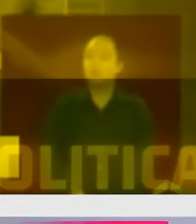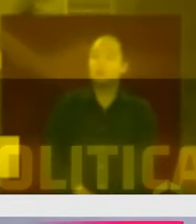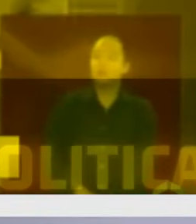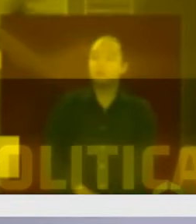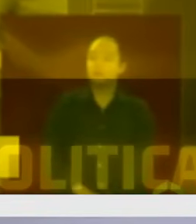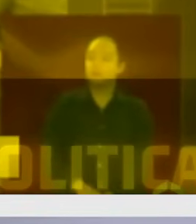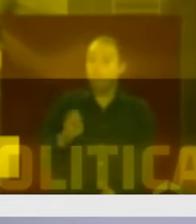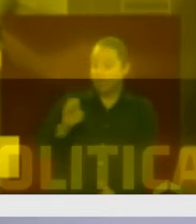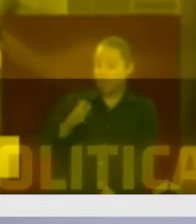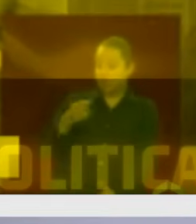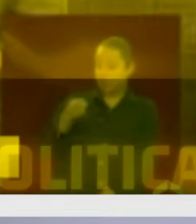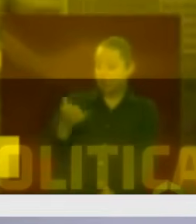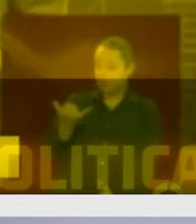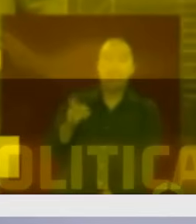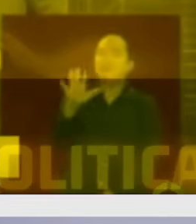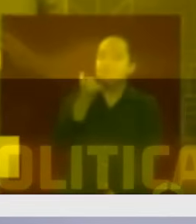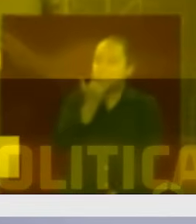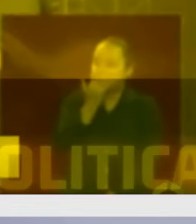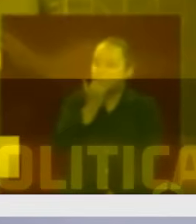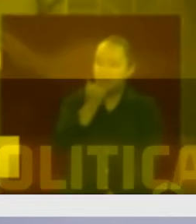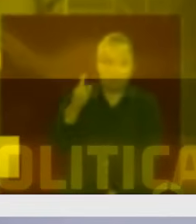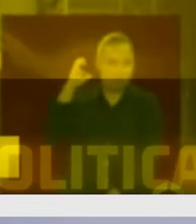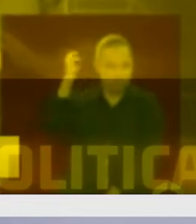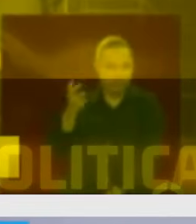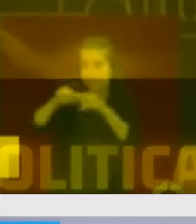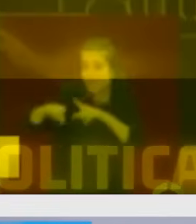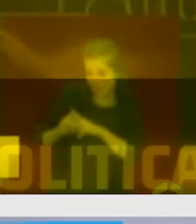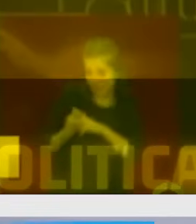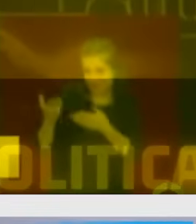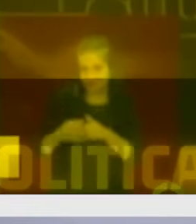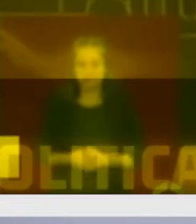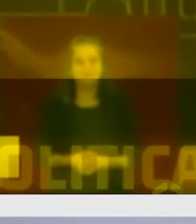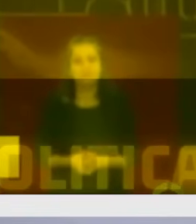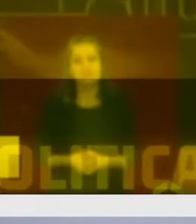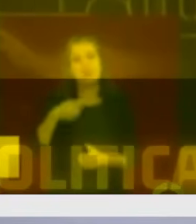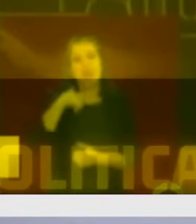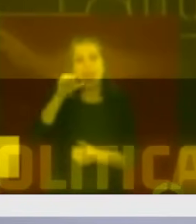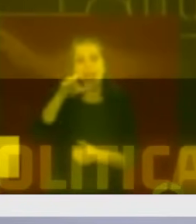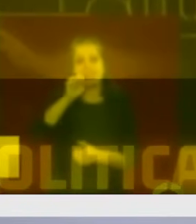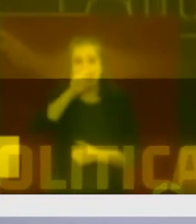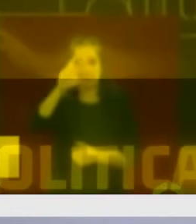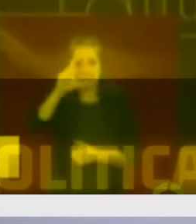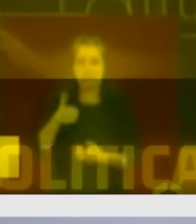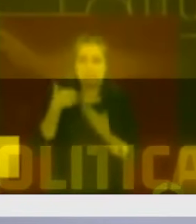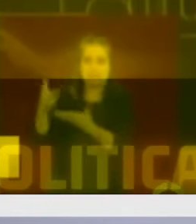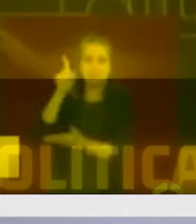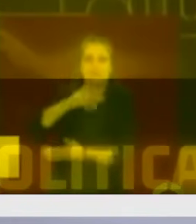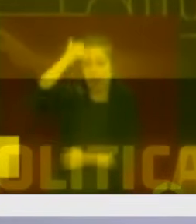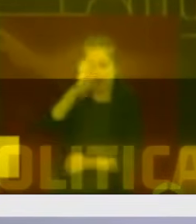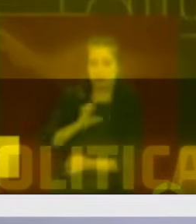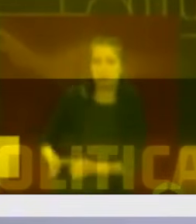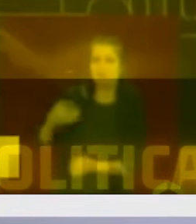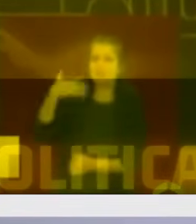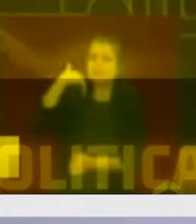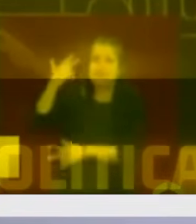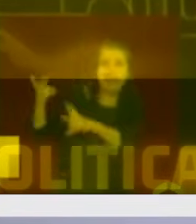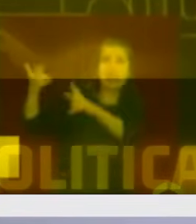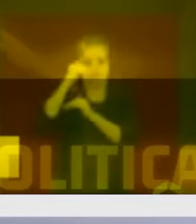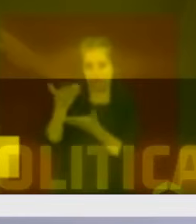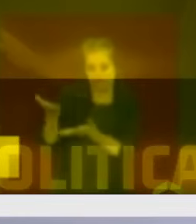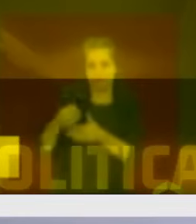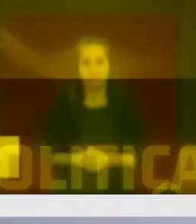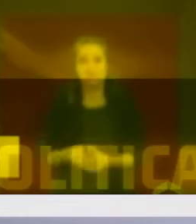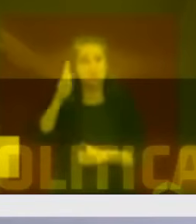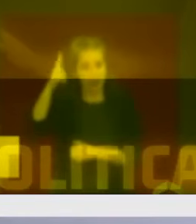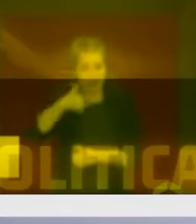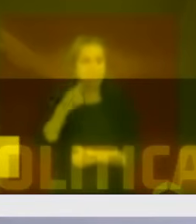facultades o atribuciones, da a las alcaldías emitir las licencias de construcción. Entonces, realmente quien